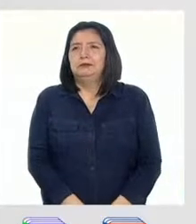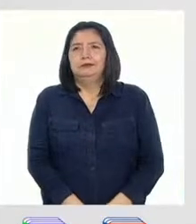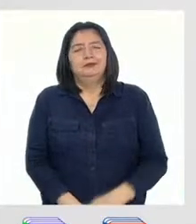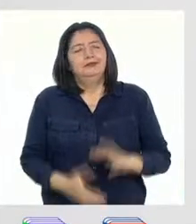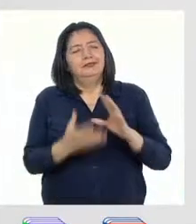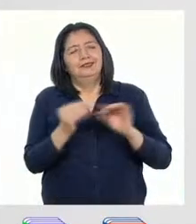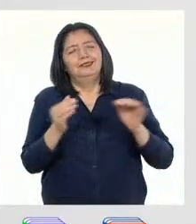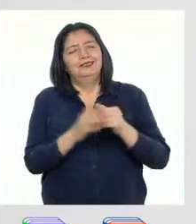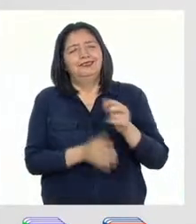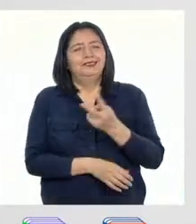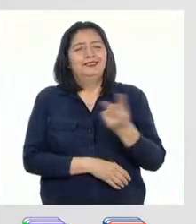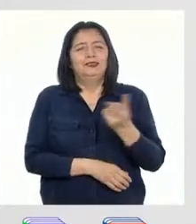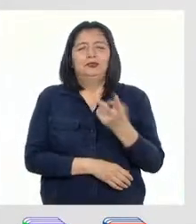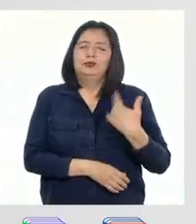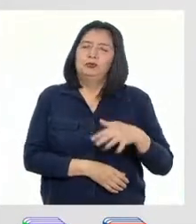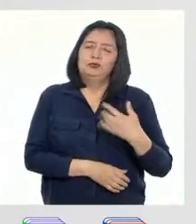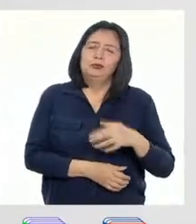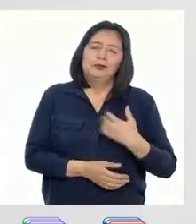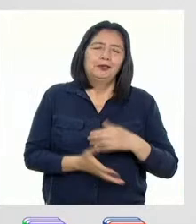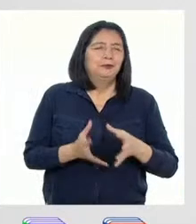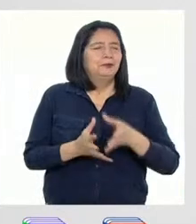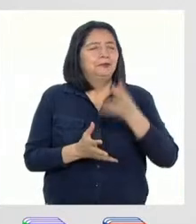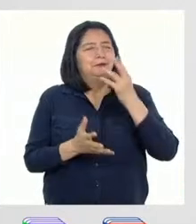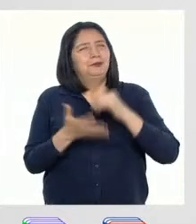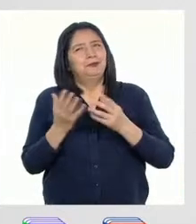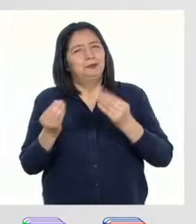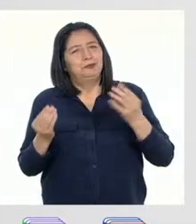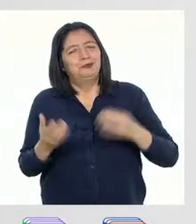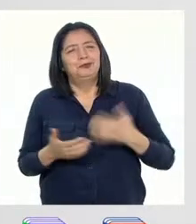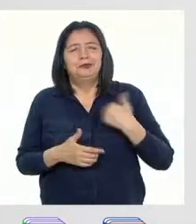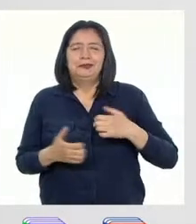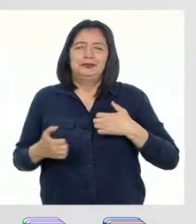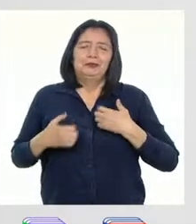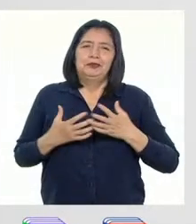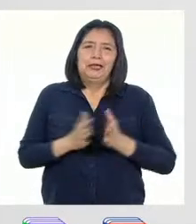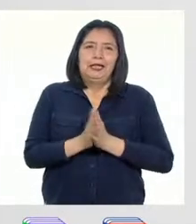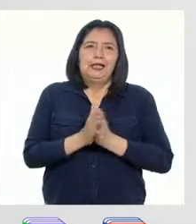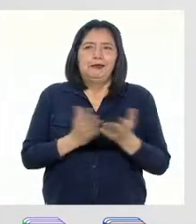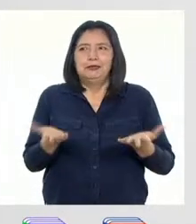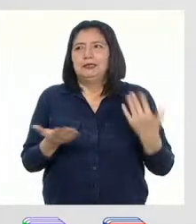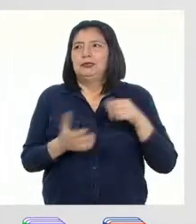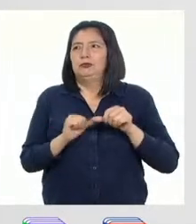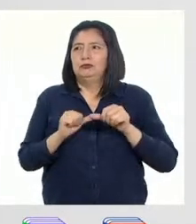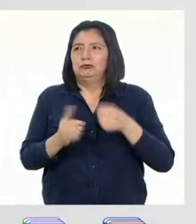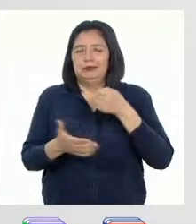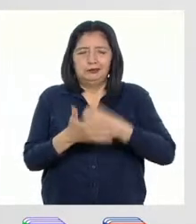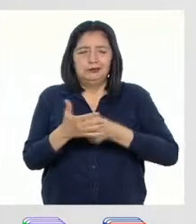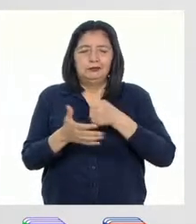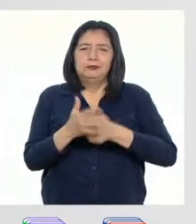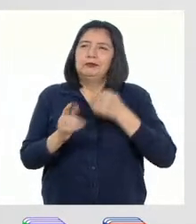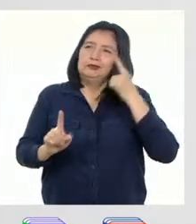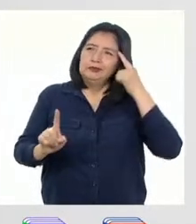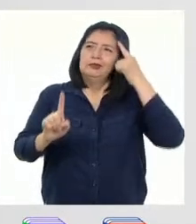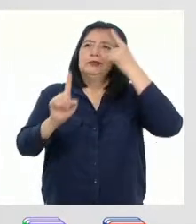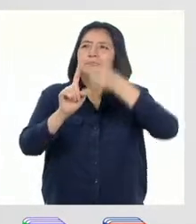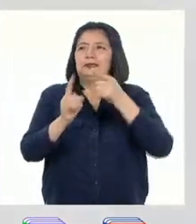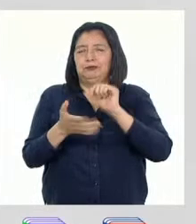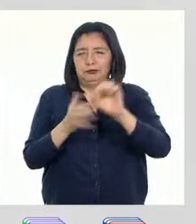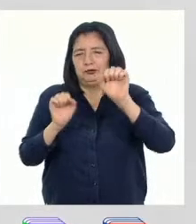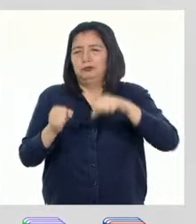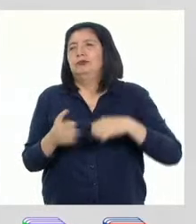Las historias de Bruno y Luis fueron muy enriquecedoras y sin duda nos llenaron de motivación para seguir luchando por nuestras metas y